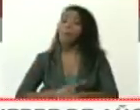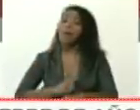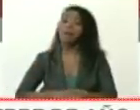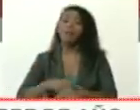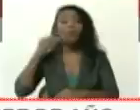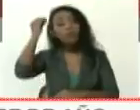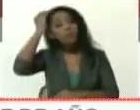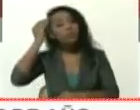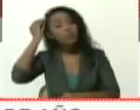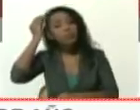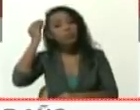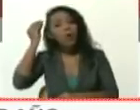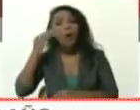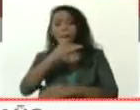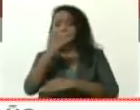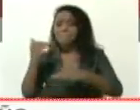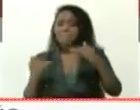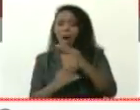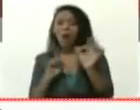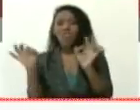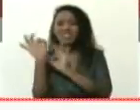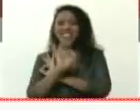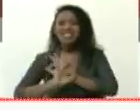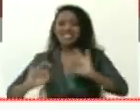se pensó pero en bajo ningún escenario en claudicar,